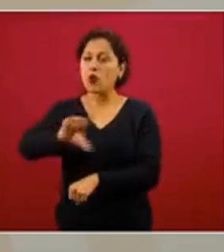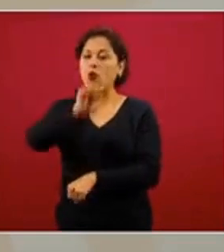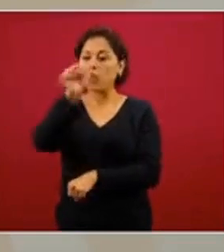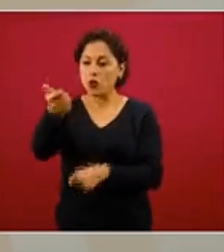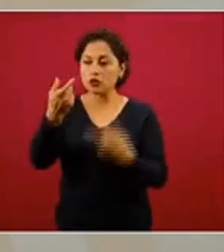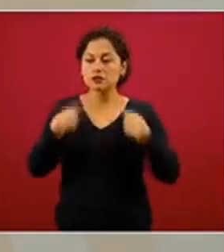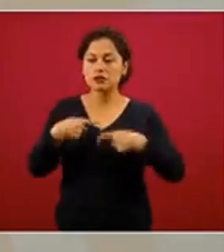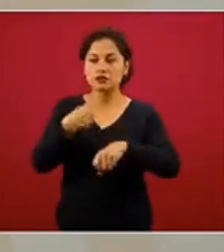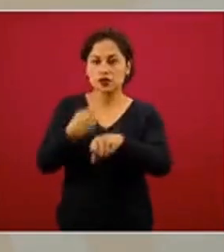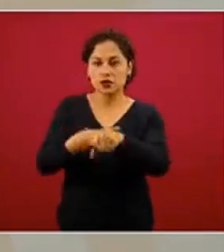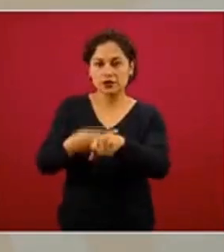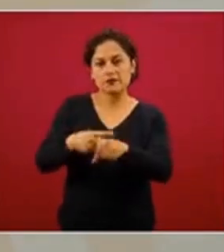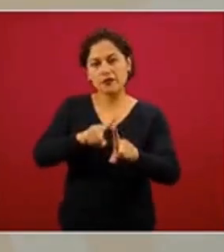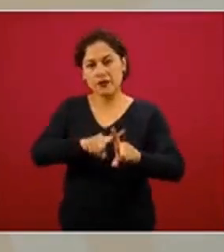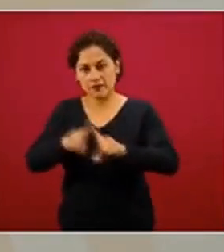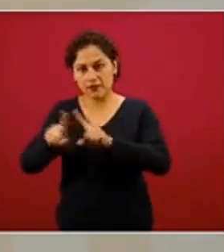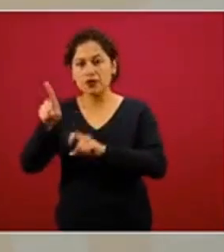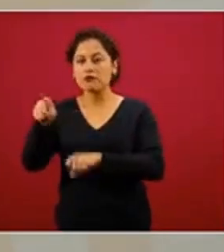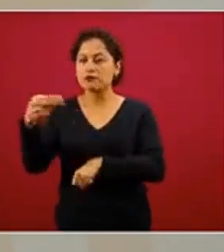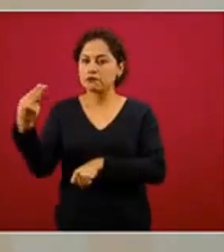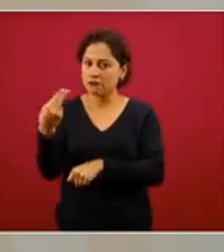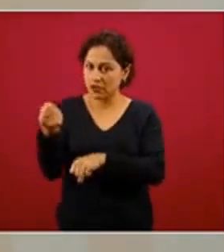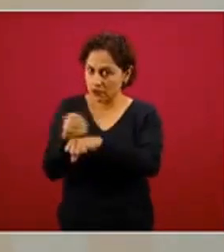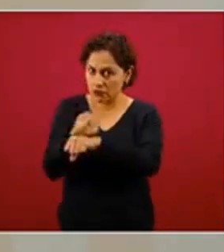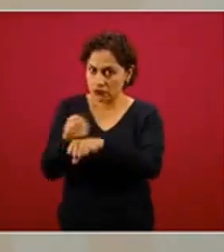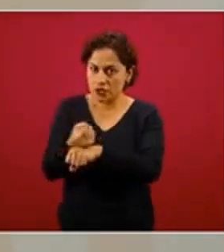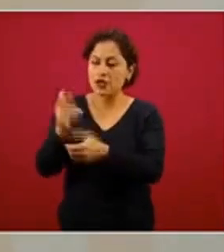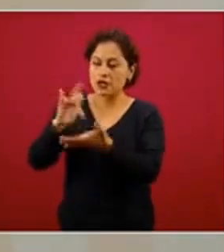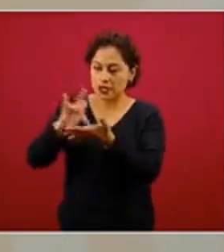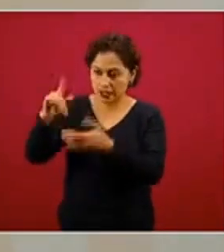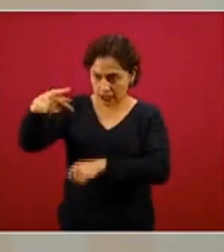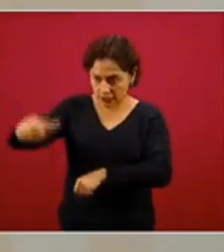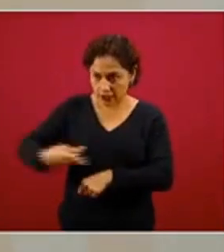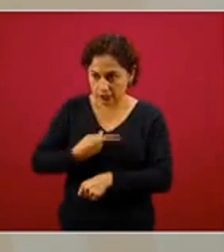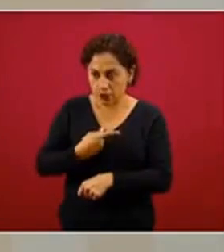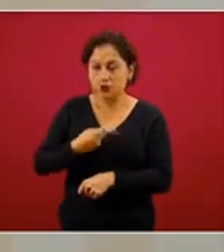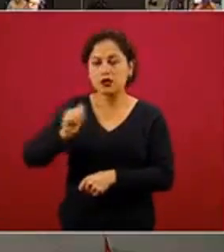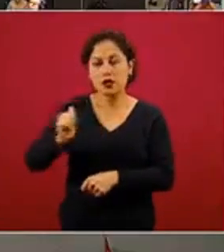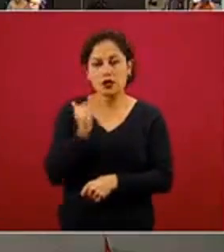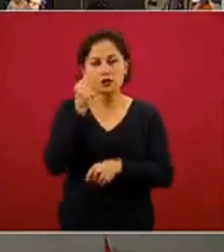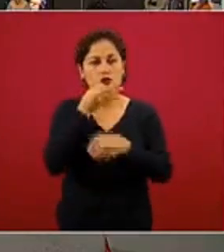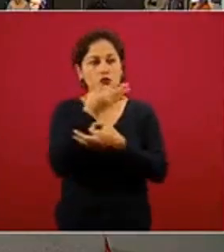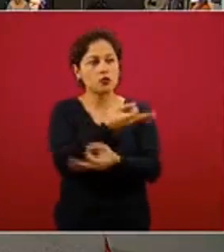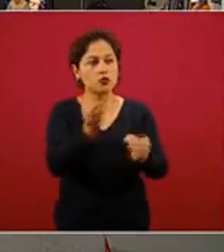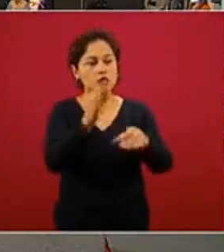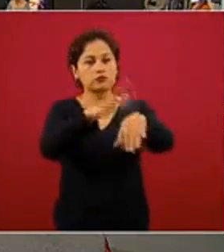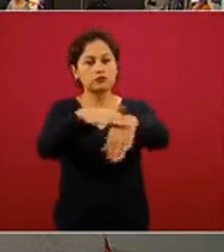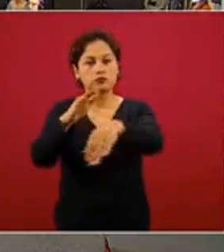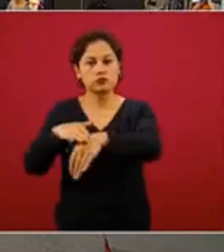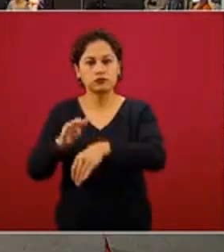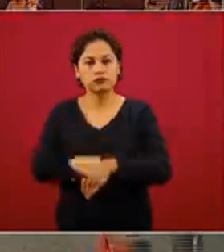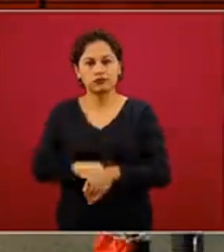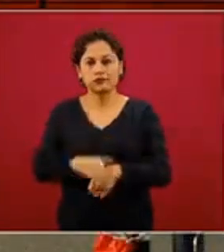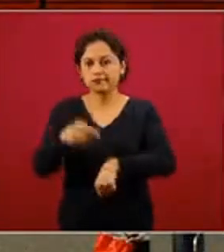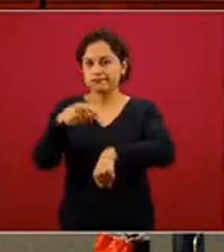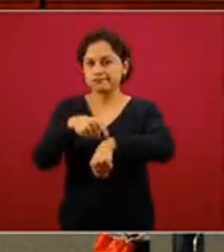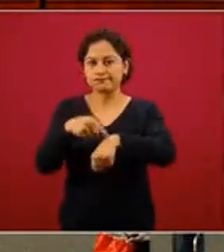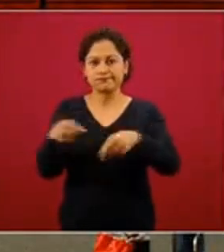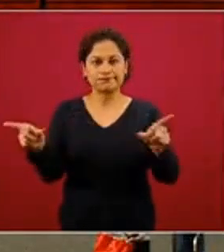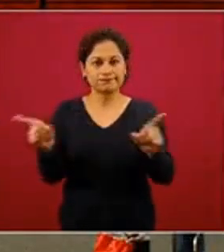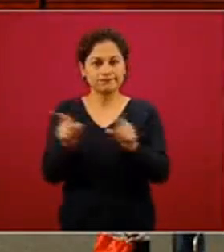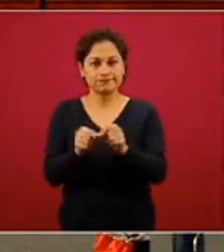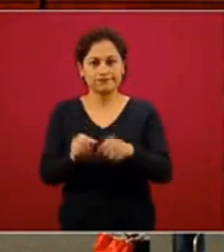importante que haya. Entonces hacemos un llamado y le aprecio su pregunta para motivar esta inquietud. Nos quedan, ya, se nos acabó el